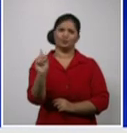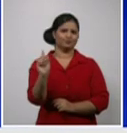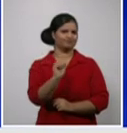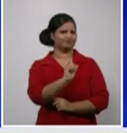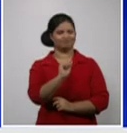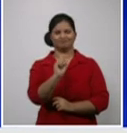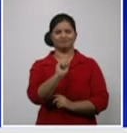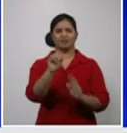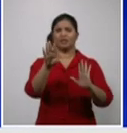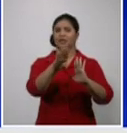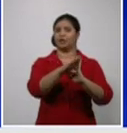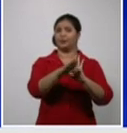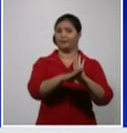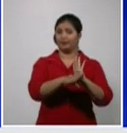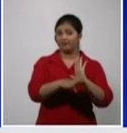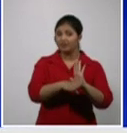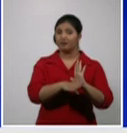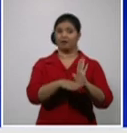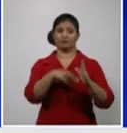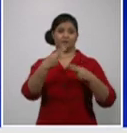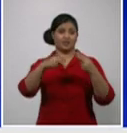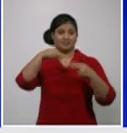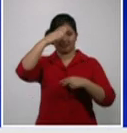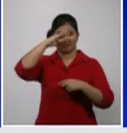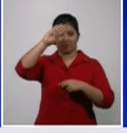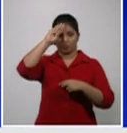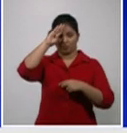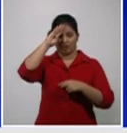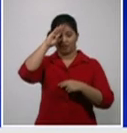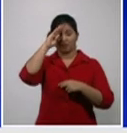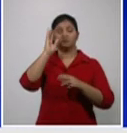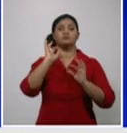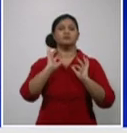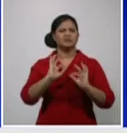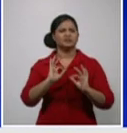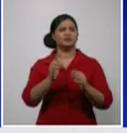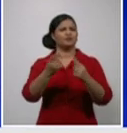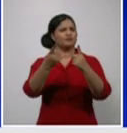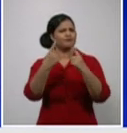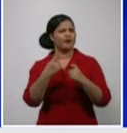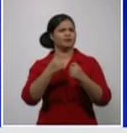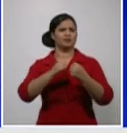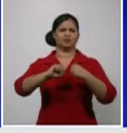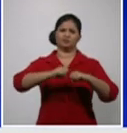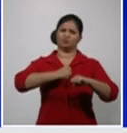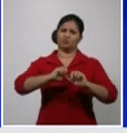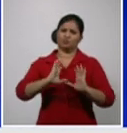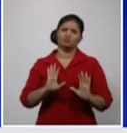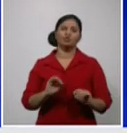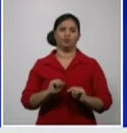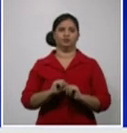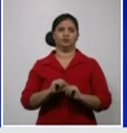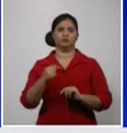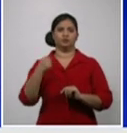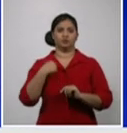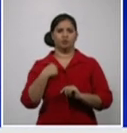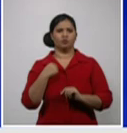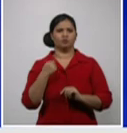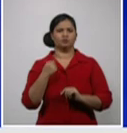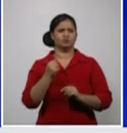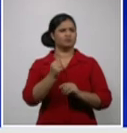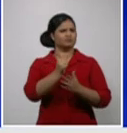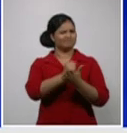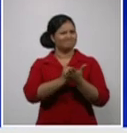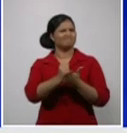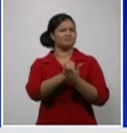vienen adoptando. Eso, aunque un poco que disgusta, ¿no? Pero realmente